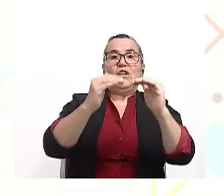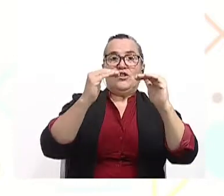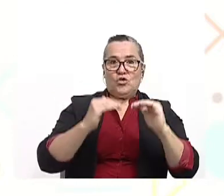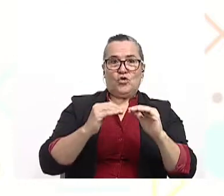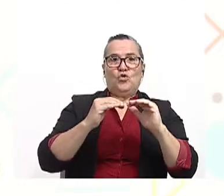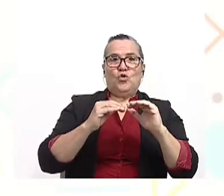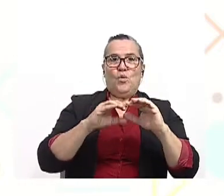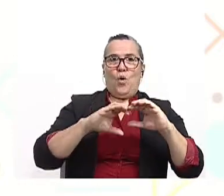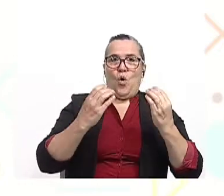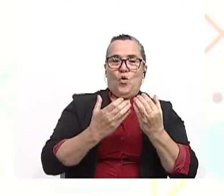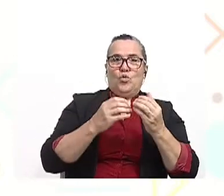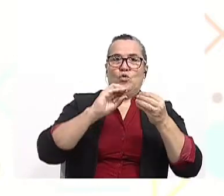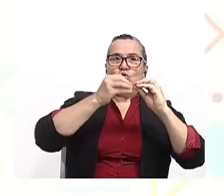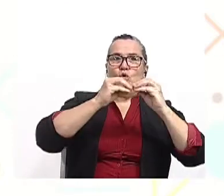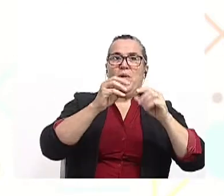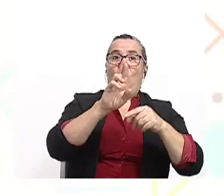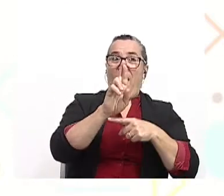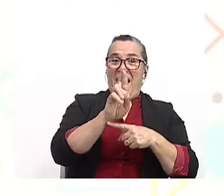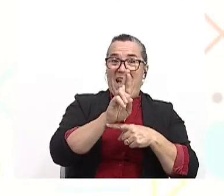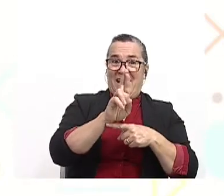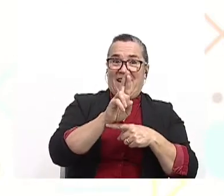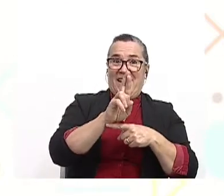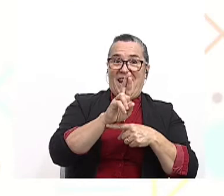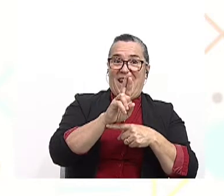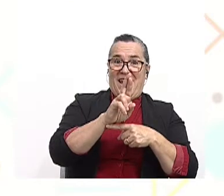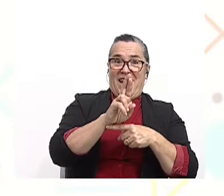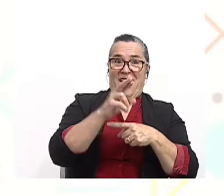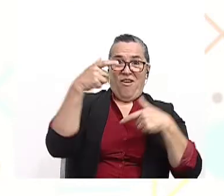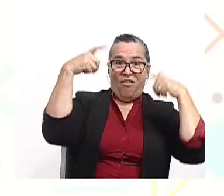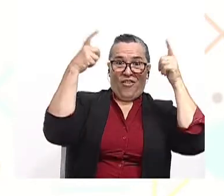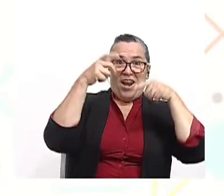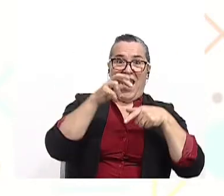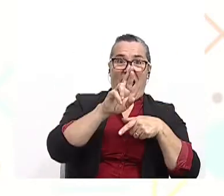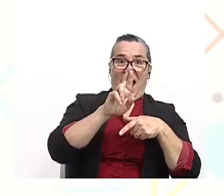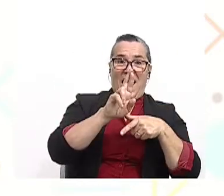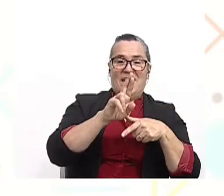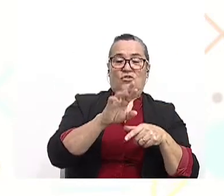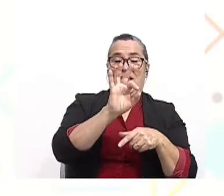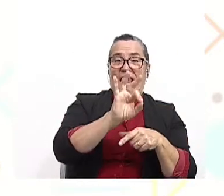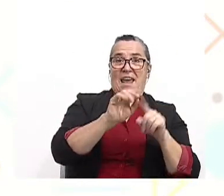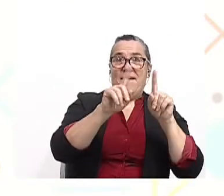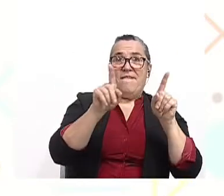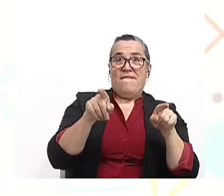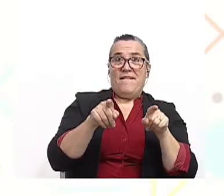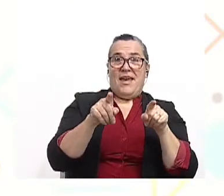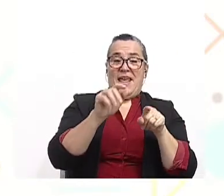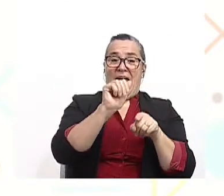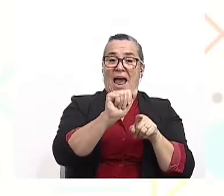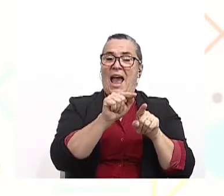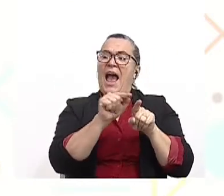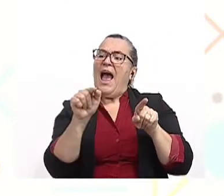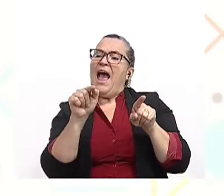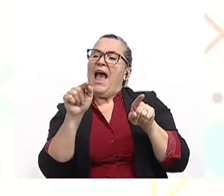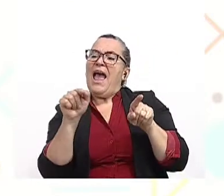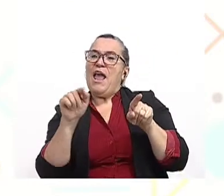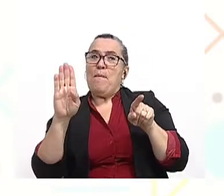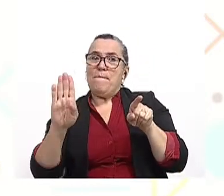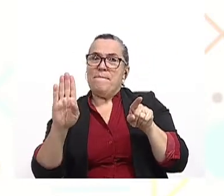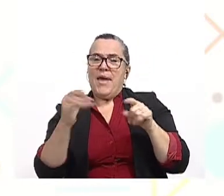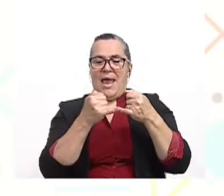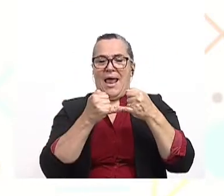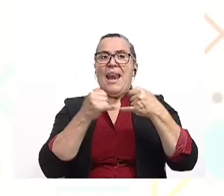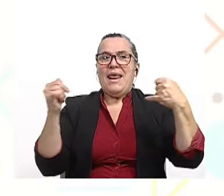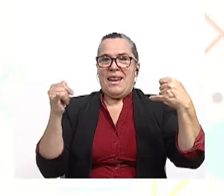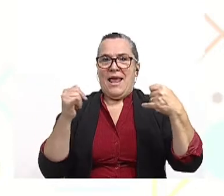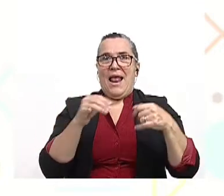conjunto de números reales, de R. ¿Lo recuerdan? Ahora bien, f de a en b define la función lineal de la forma f